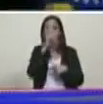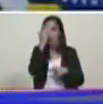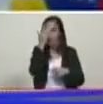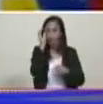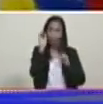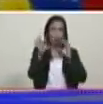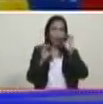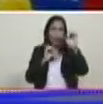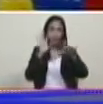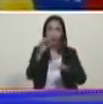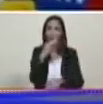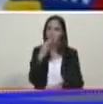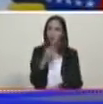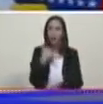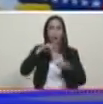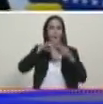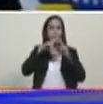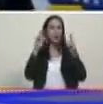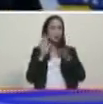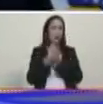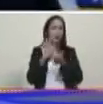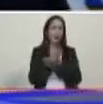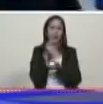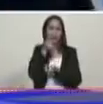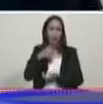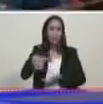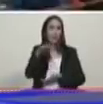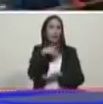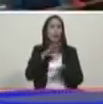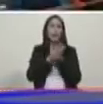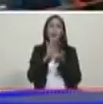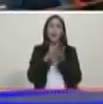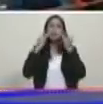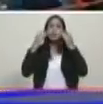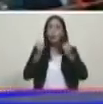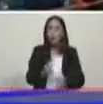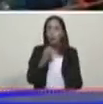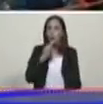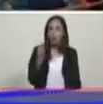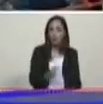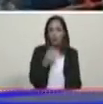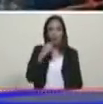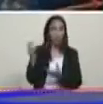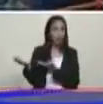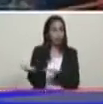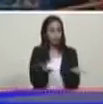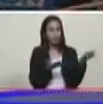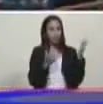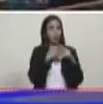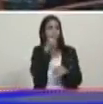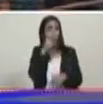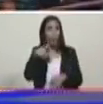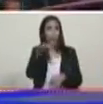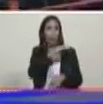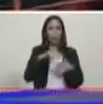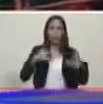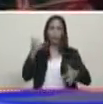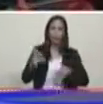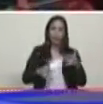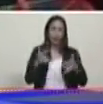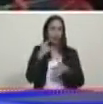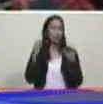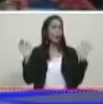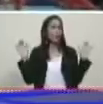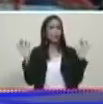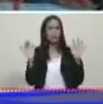son carnavales de paz, carnavales que estamos seguros le brindará a este pueblo toda la mayor